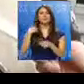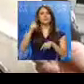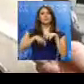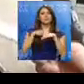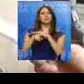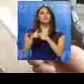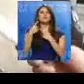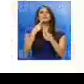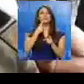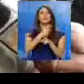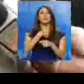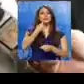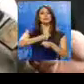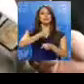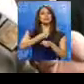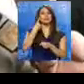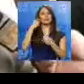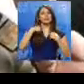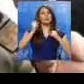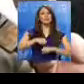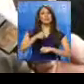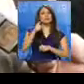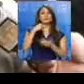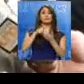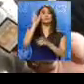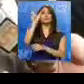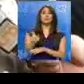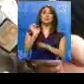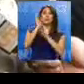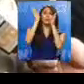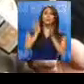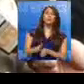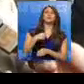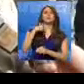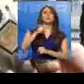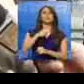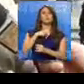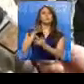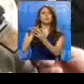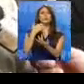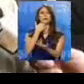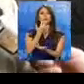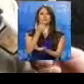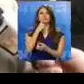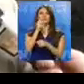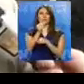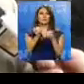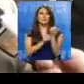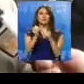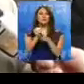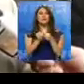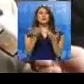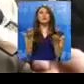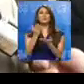específica del delito cometido, que no tendría una estructura burocrática, simplemente tendría una oficina que será la sede